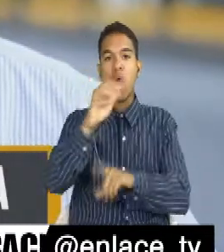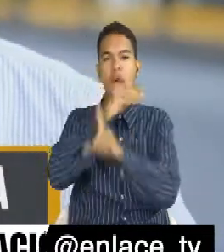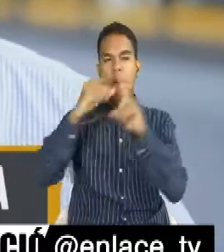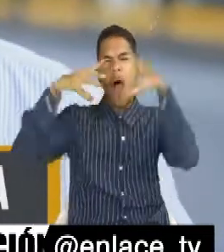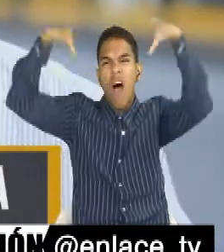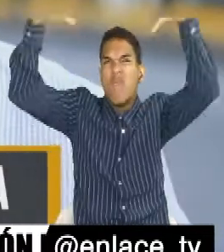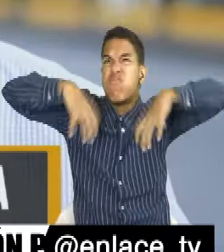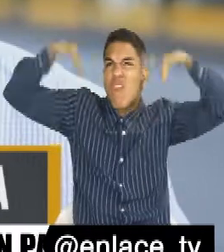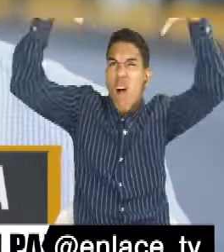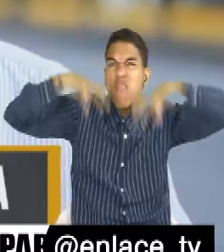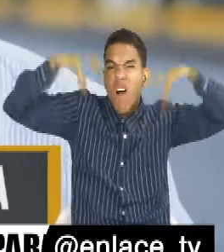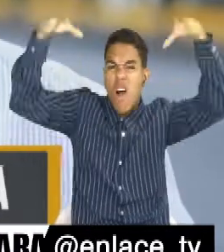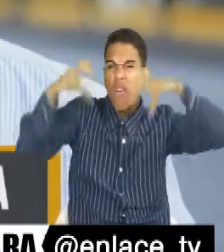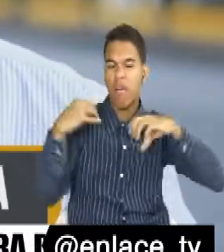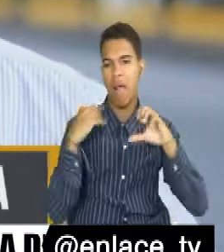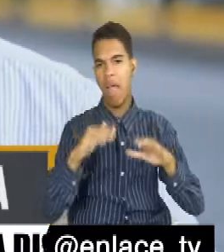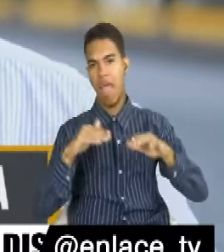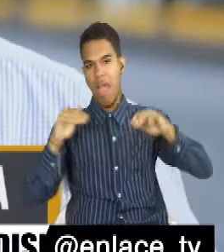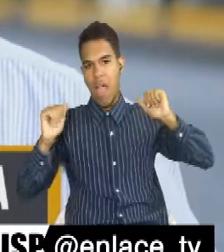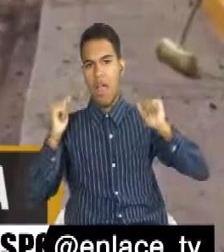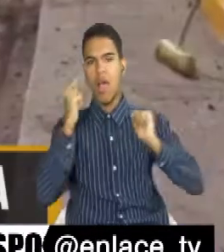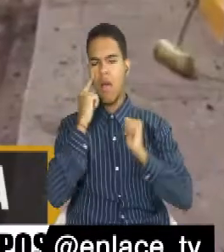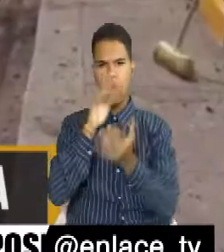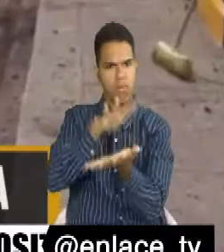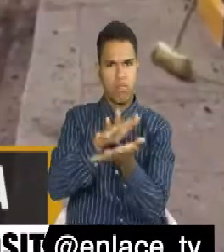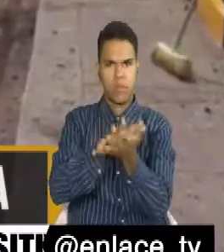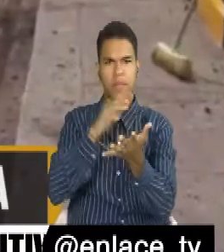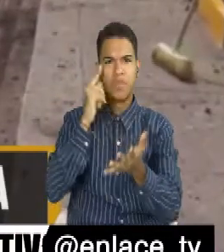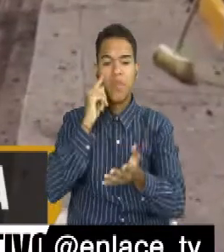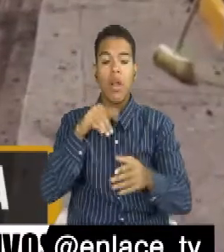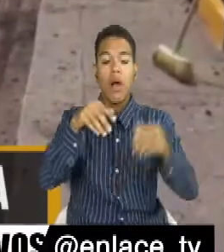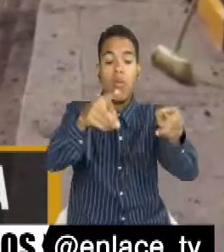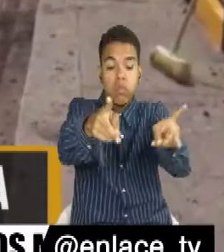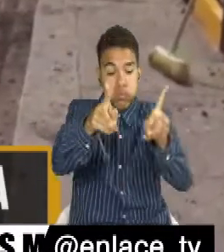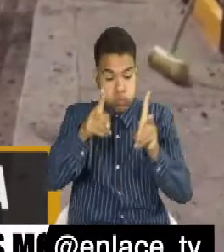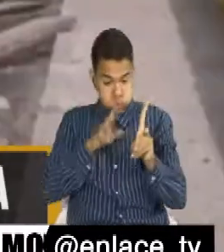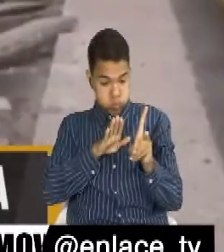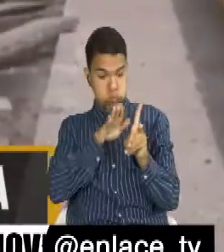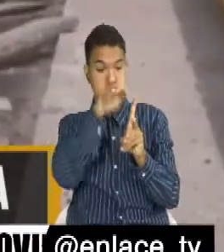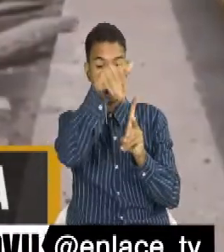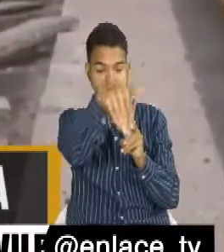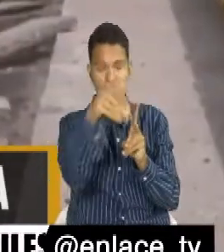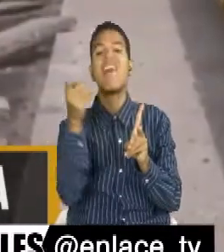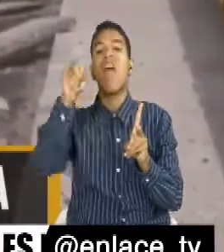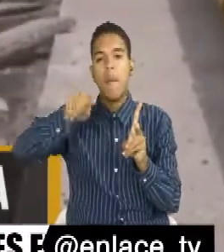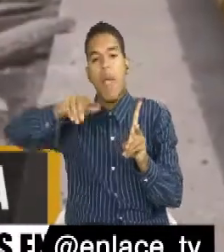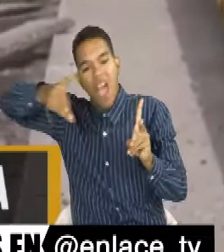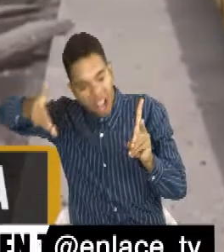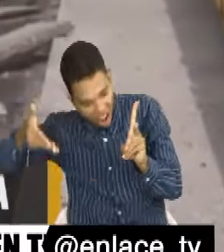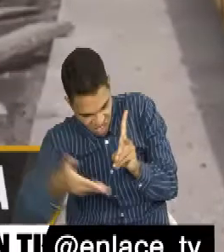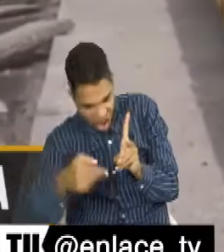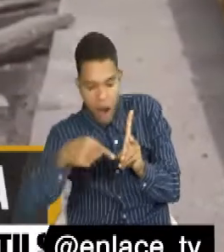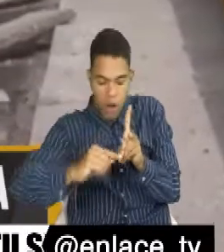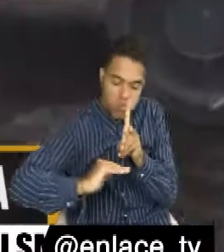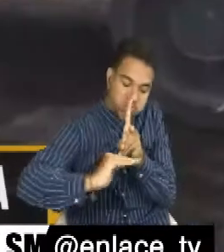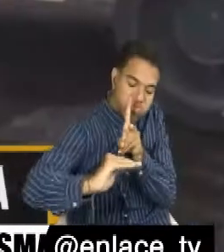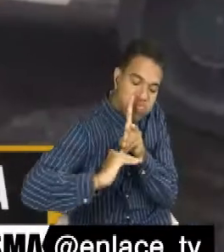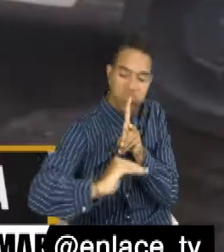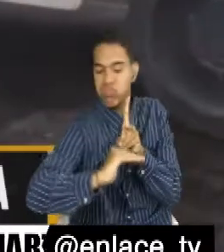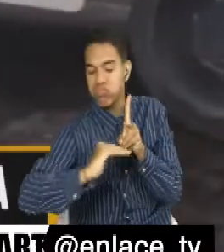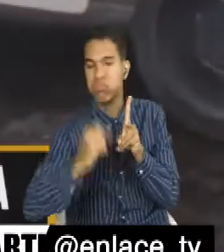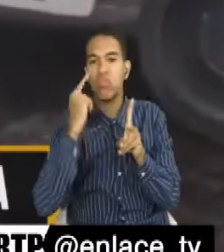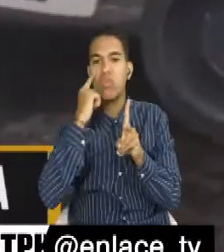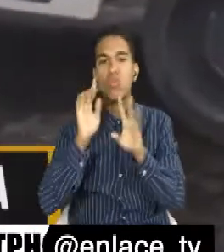el puente no solo en la parte superior, sino también en la parte inferior. Destacó el funcionario que además del personal de la administración municipal, los materiales utilizados hacen parte